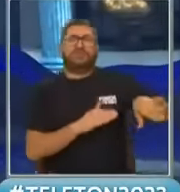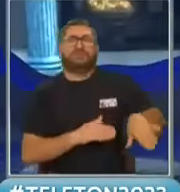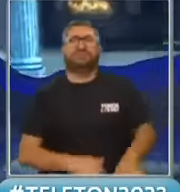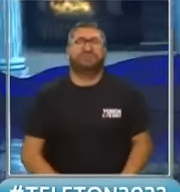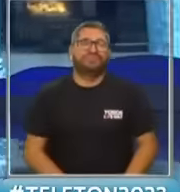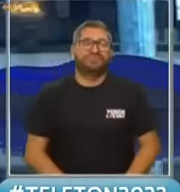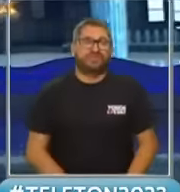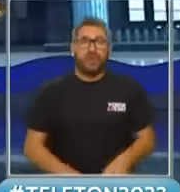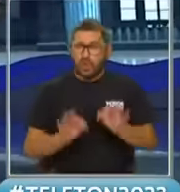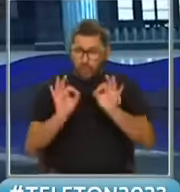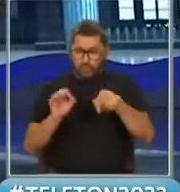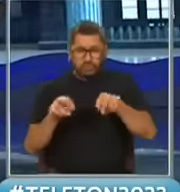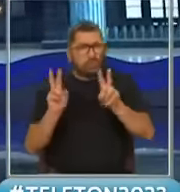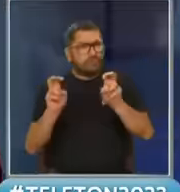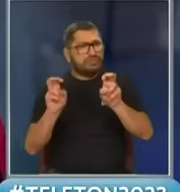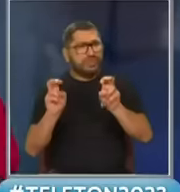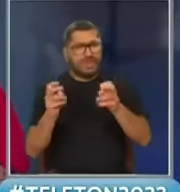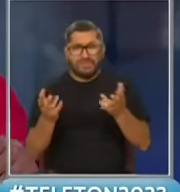No, es que